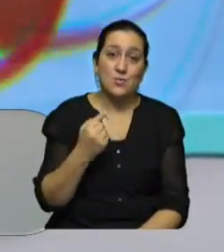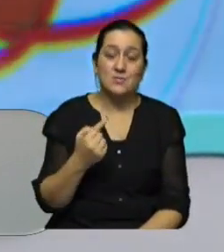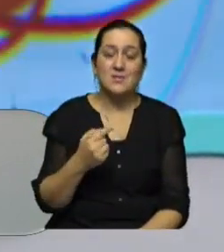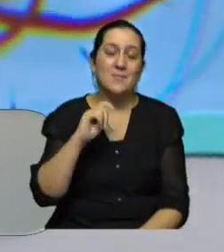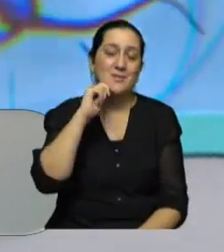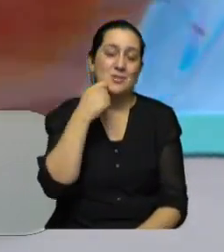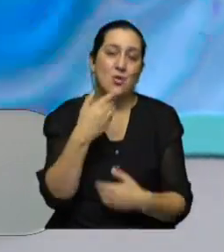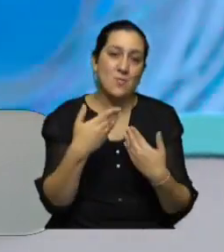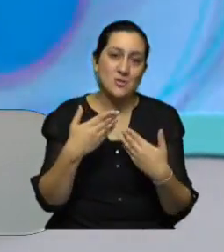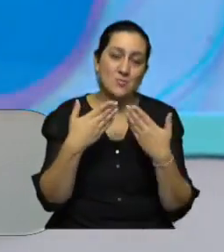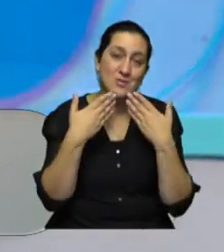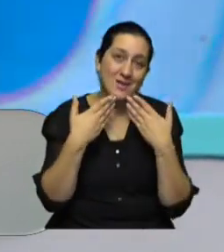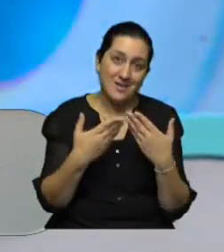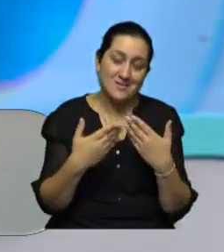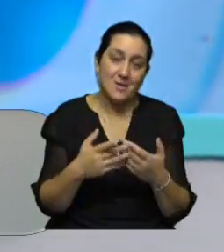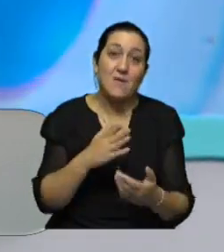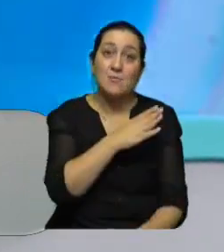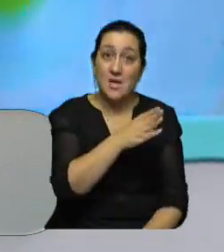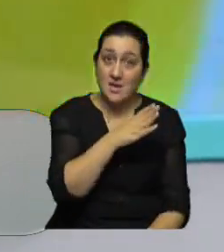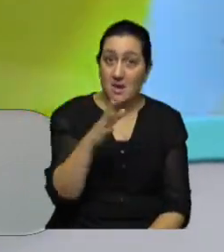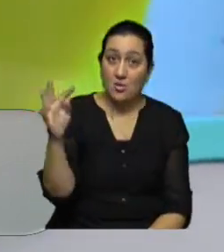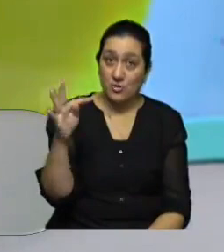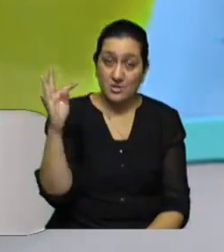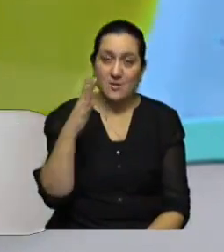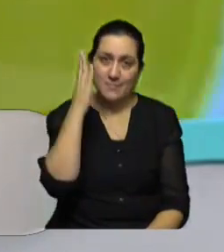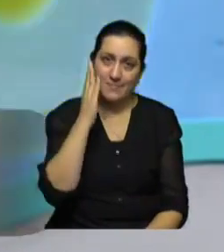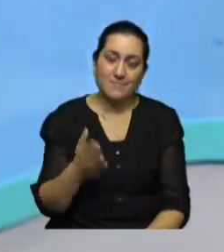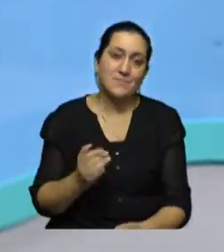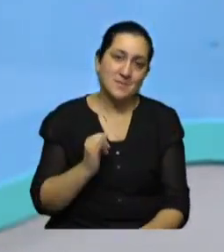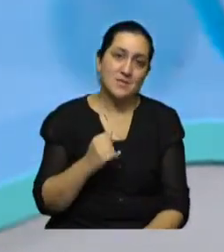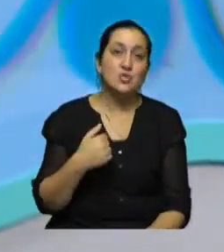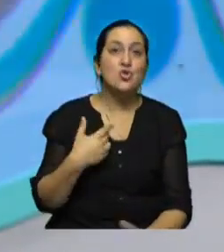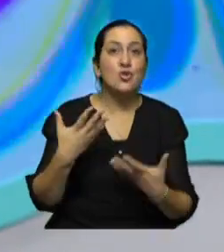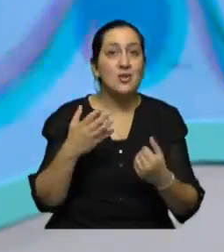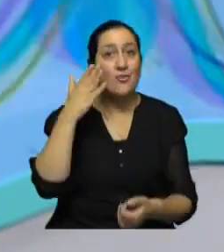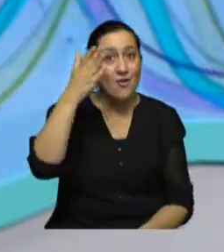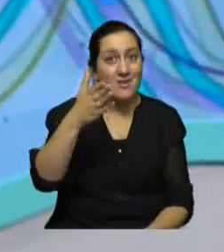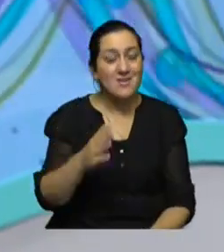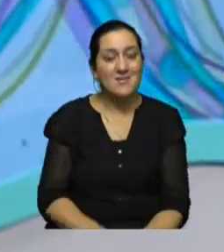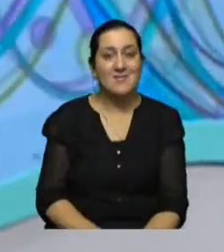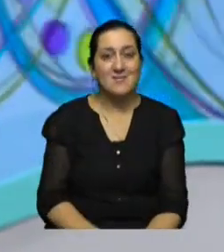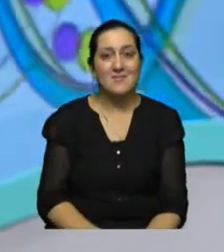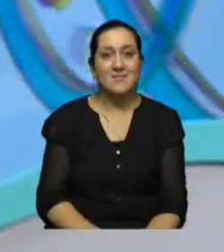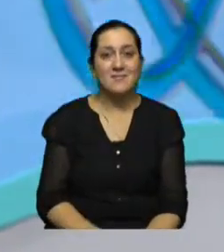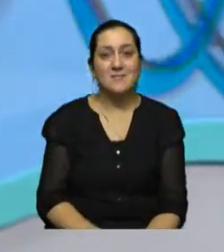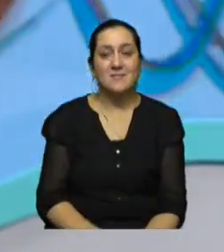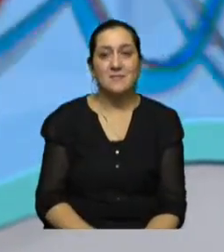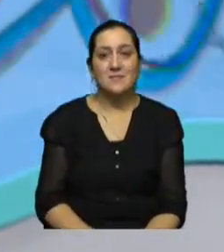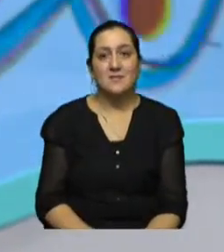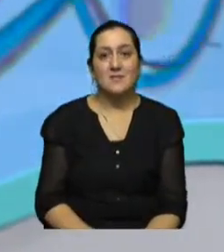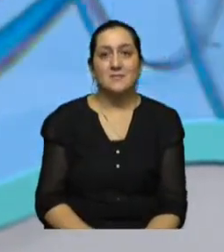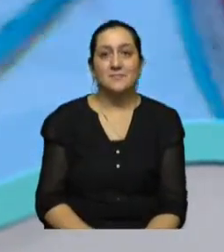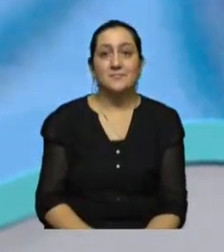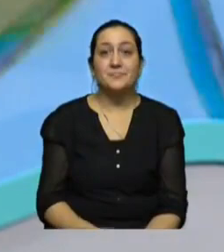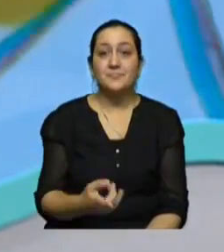mucho que hayas estado. Te tomo la palabra, vamos a ir a los talleres. Por favor. Y quiero ir yo, quiero ir a ver esa magia que sucede en cada uno de esos rincones de